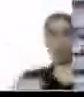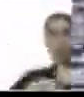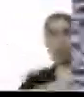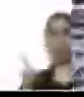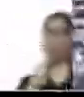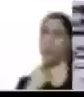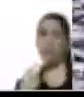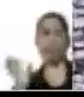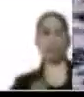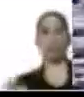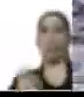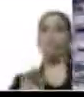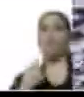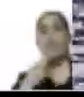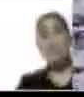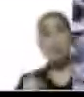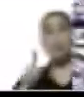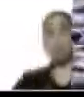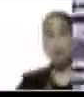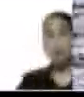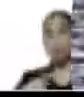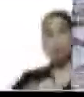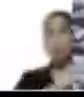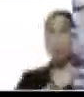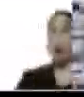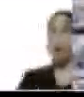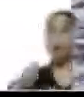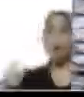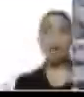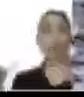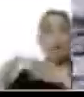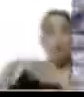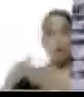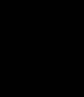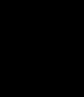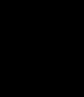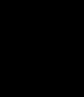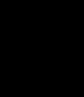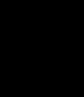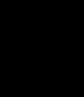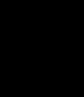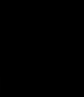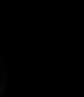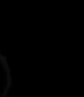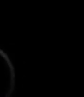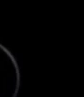no hay gasolina en Venezuela. Esa es la situación. Bueno, Monserrat y...